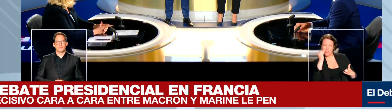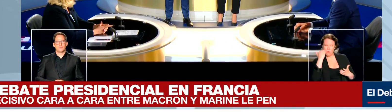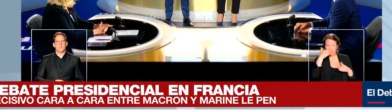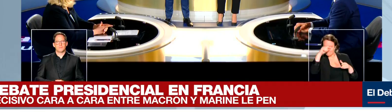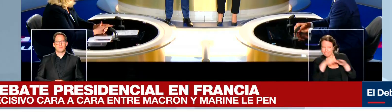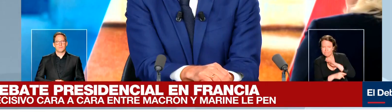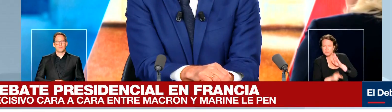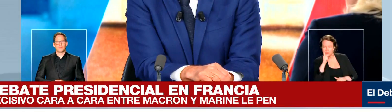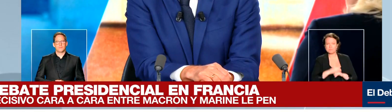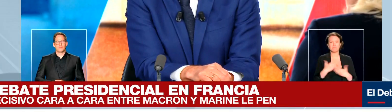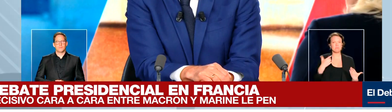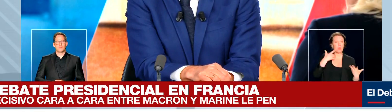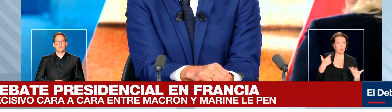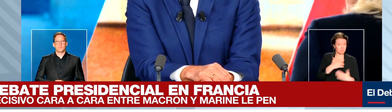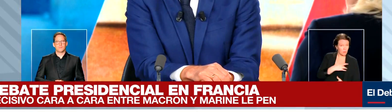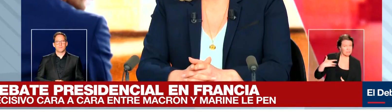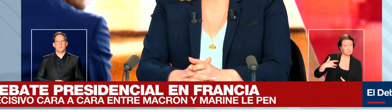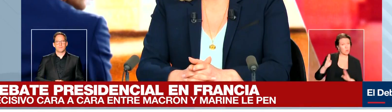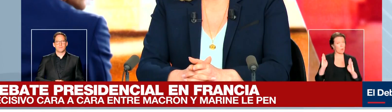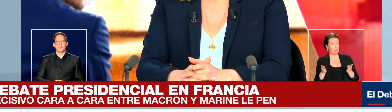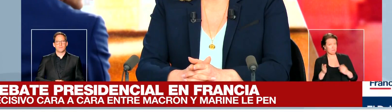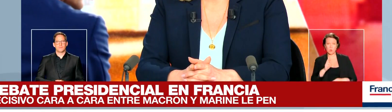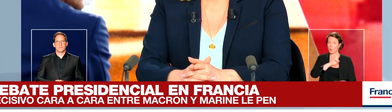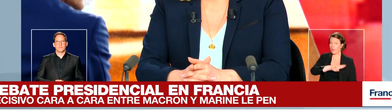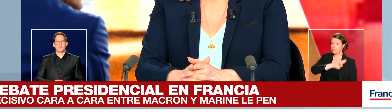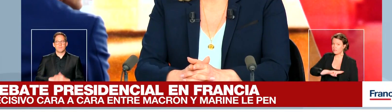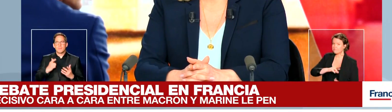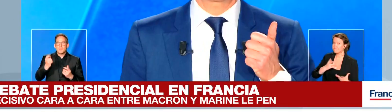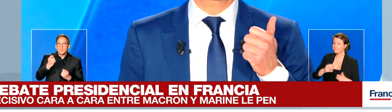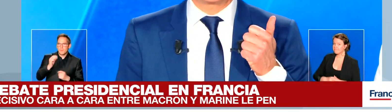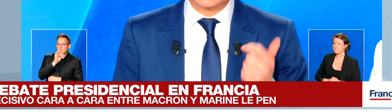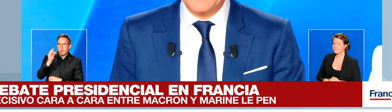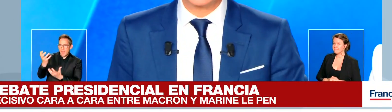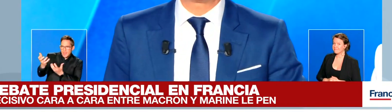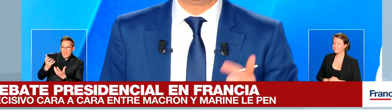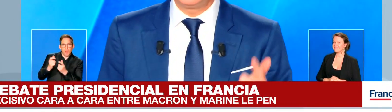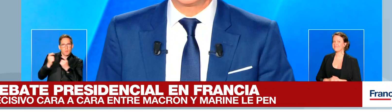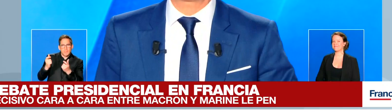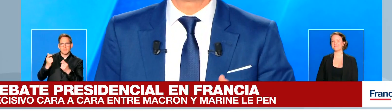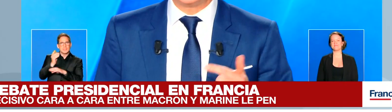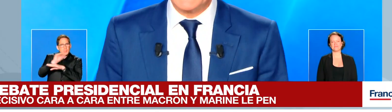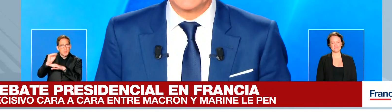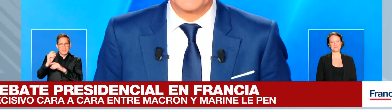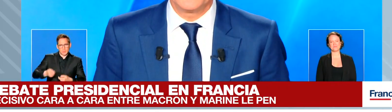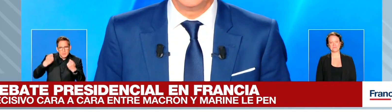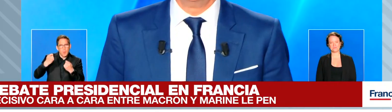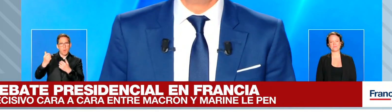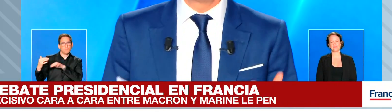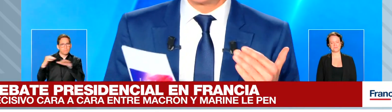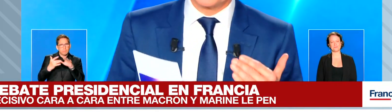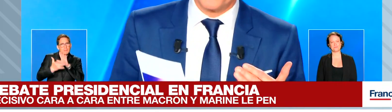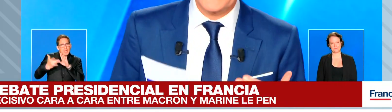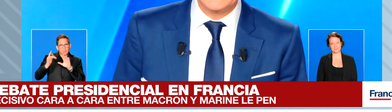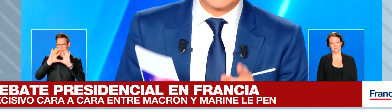los jóvenes, sobre todo, que nos ven hoy, pero también la salud, el hospital, las lo atractivo de Francia, la seguridad, la educación, la